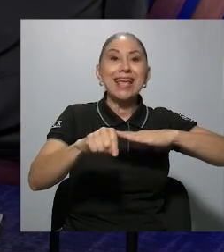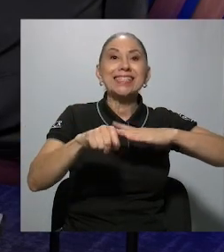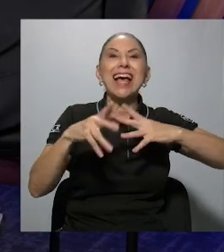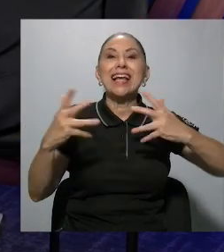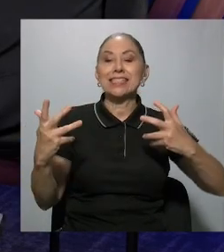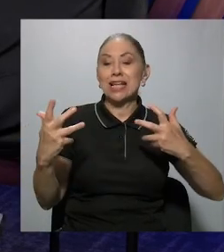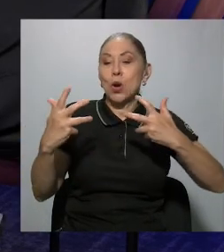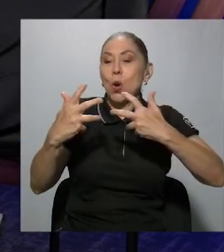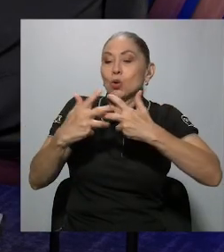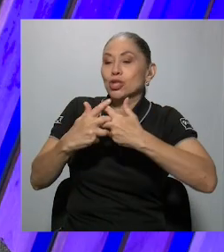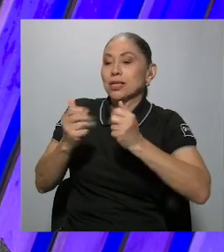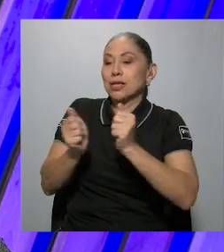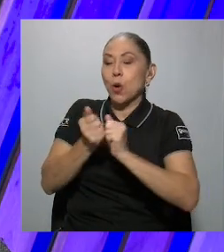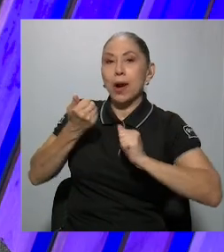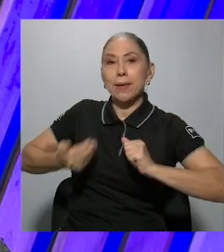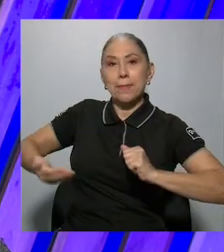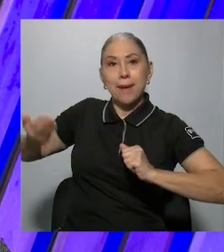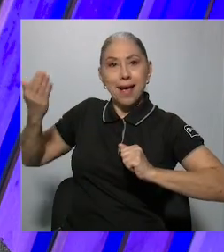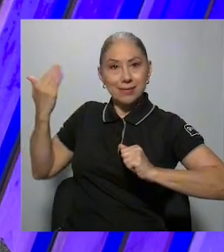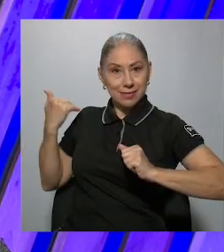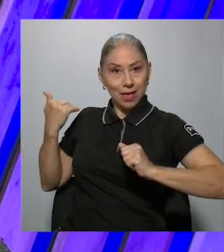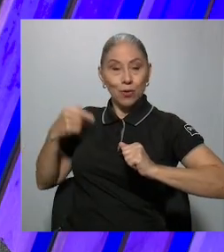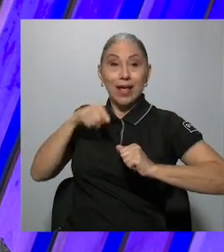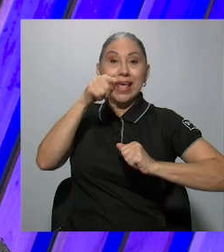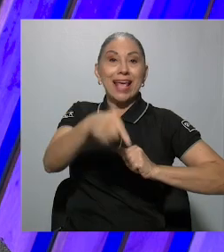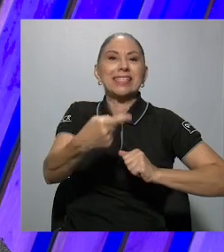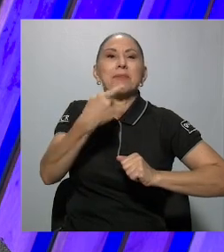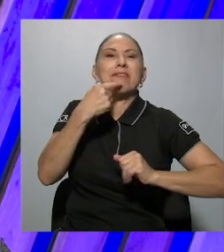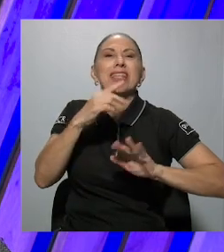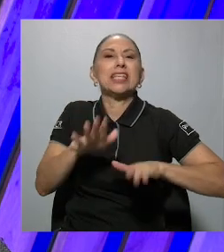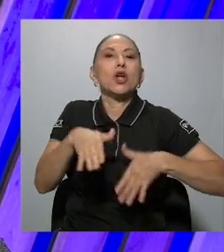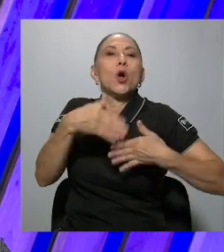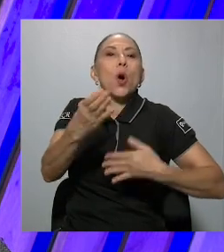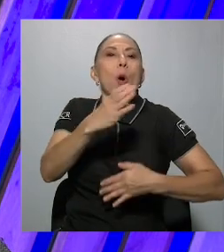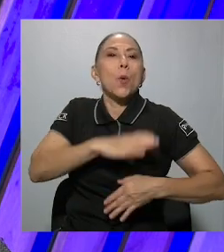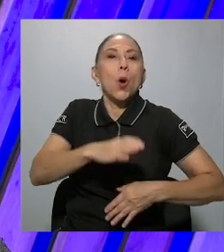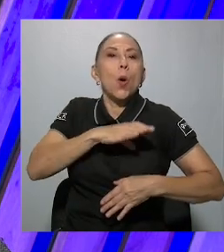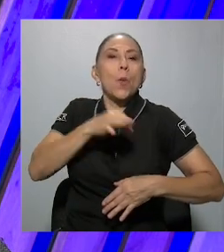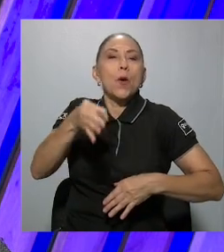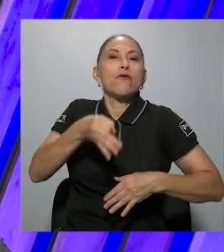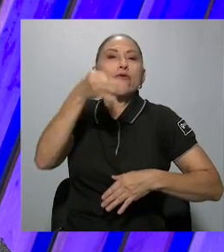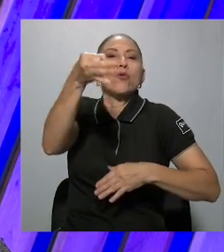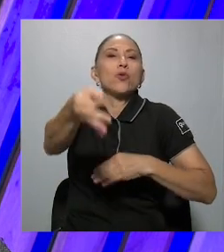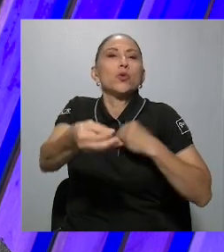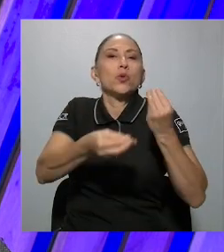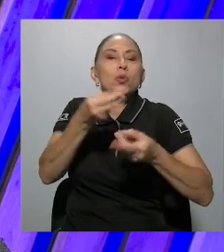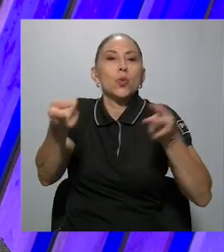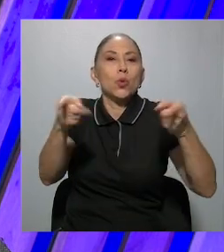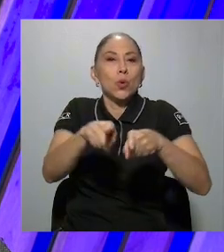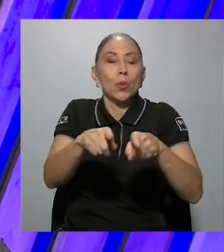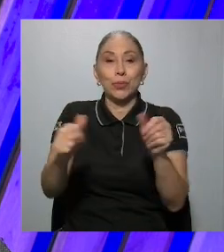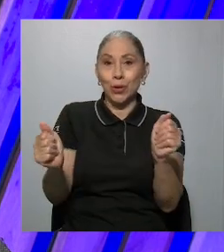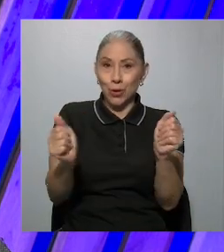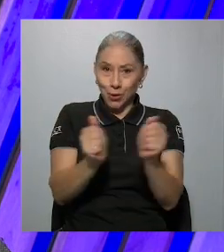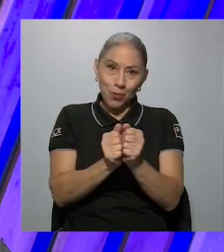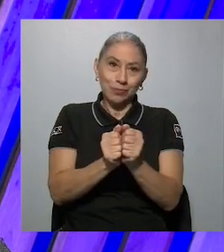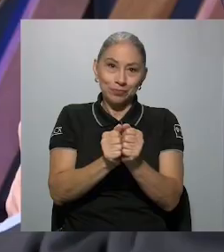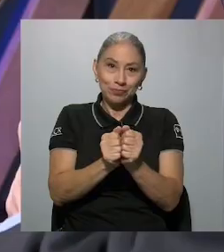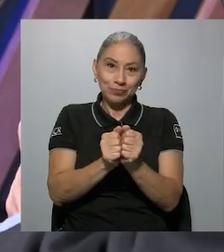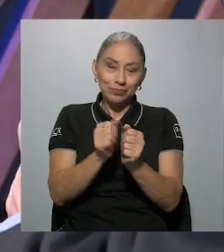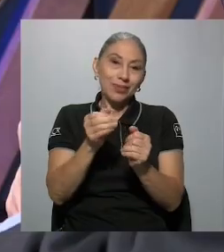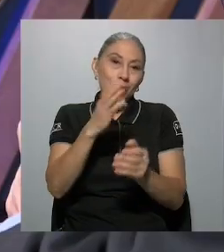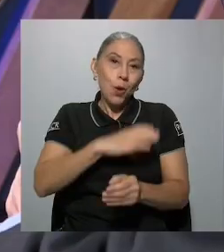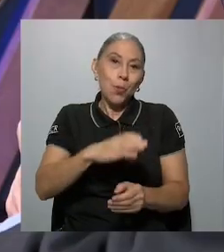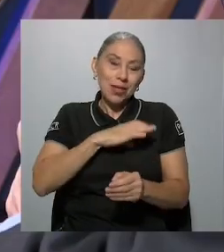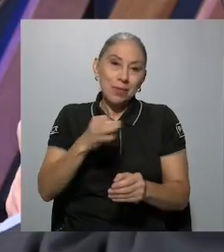se concilia con el pasado, es la que me va a determinar cómo es el comportamiento del futuro, en conjunto con